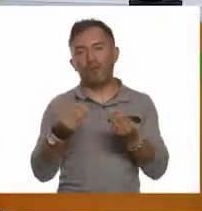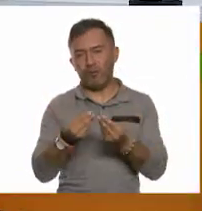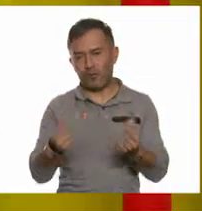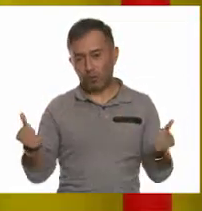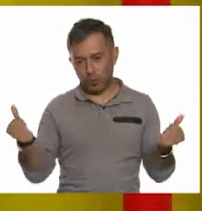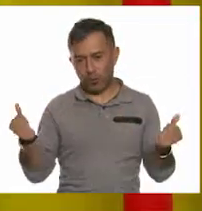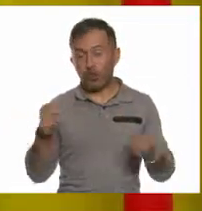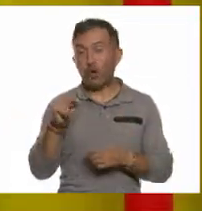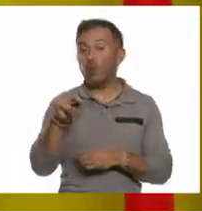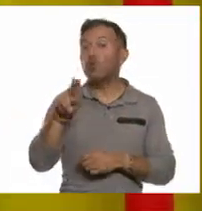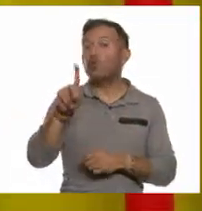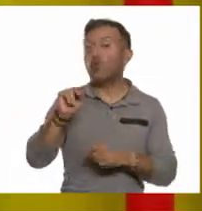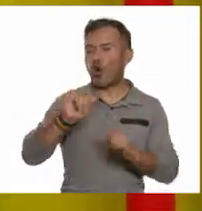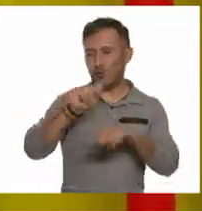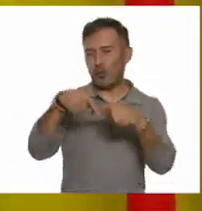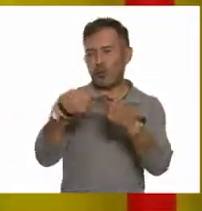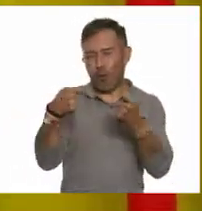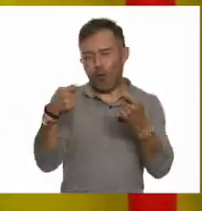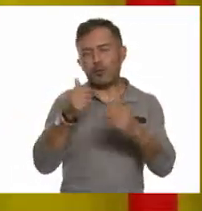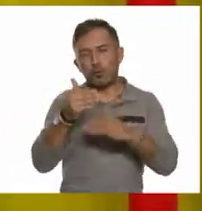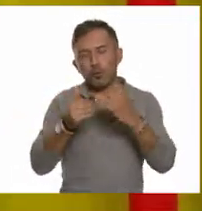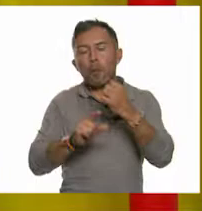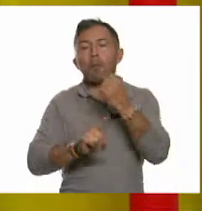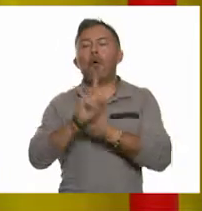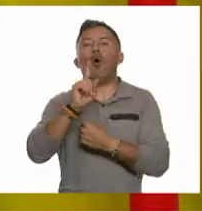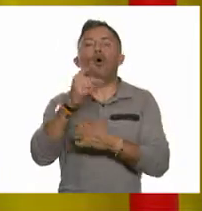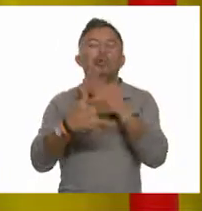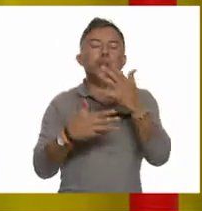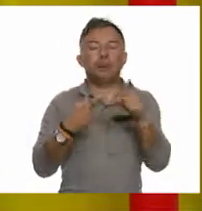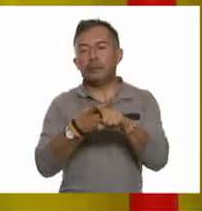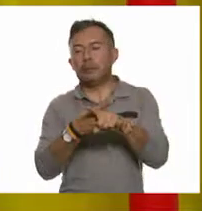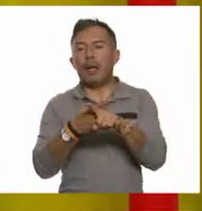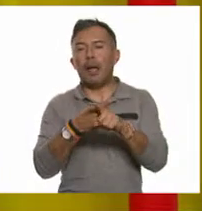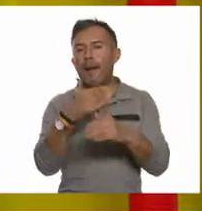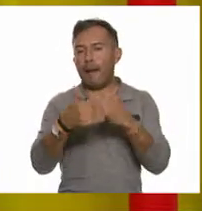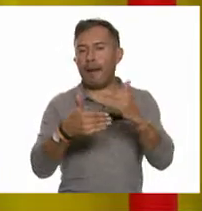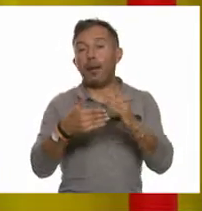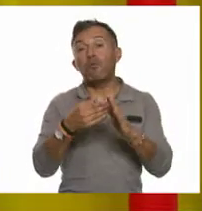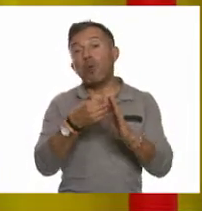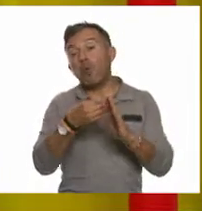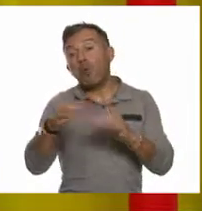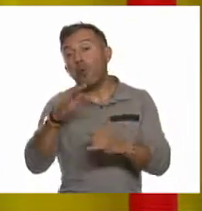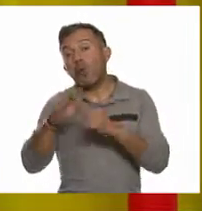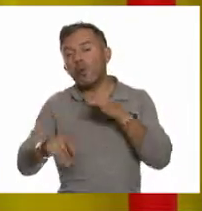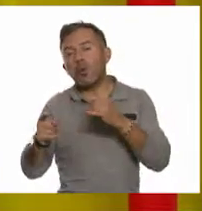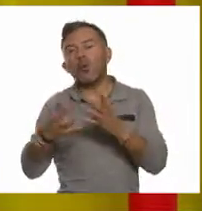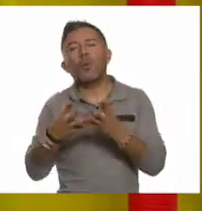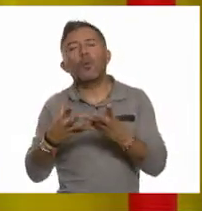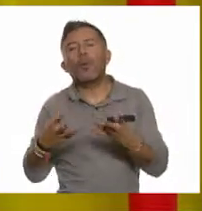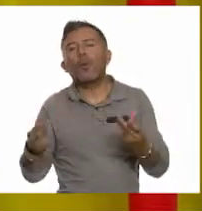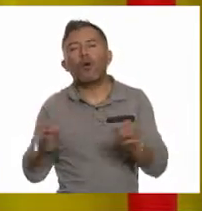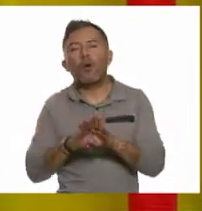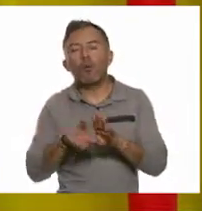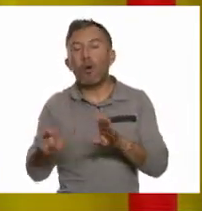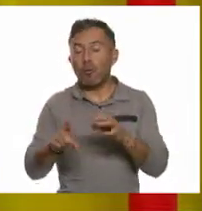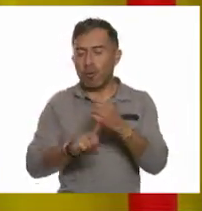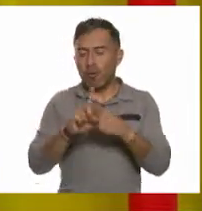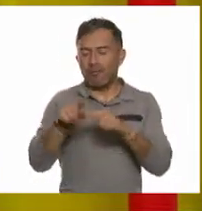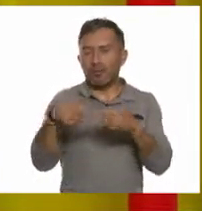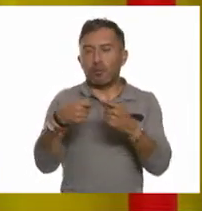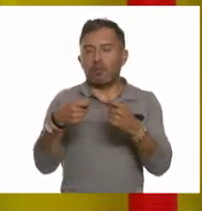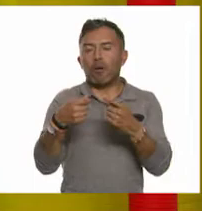desarrollo o nudo justamente se ve el conflicto y se desarrolla la trama. Y en el final o desenlace es donde se resuelve el